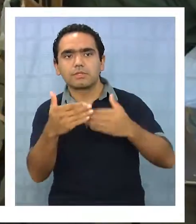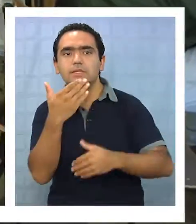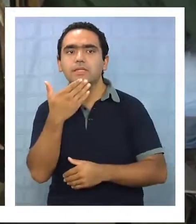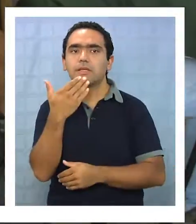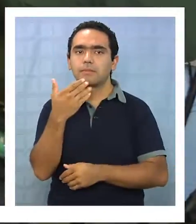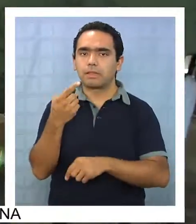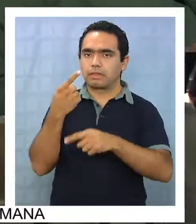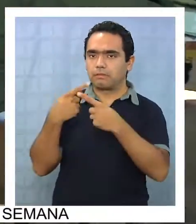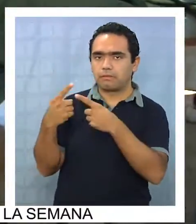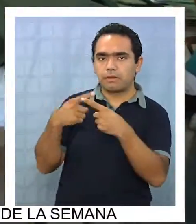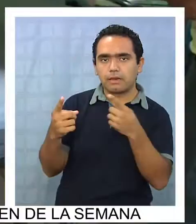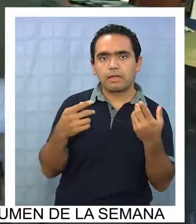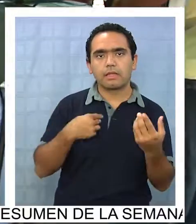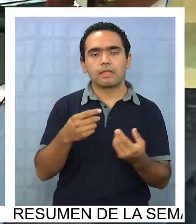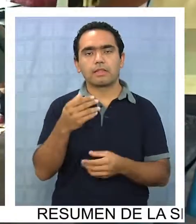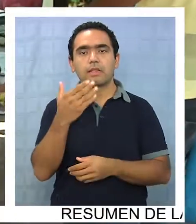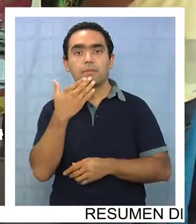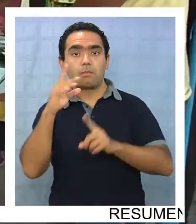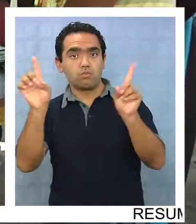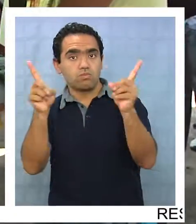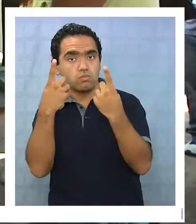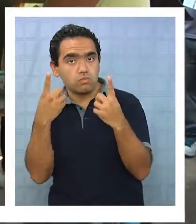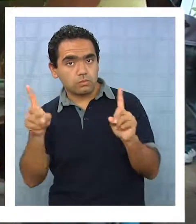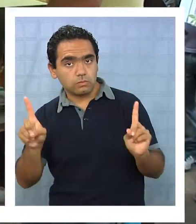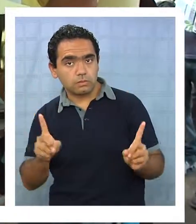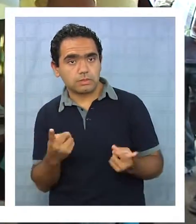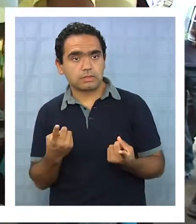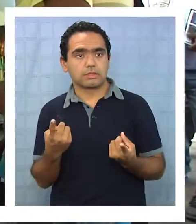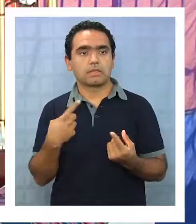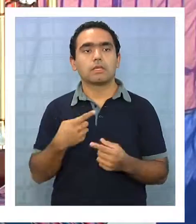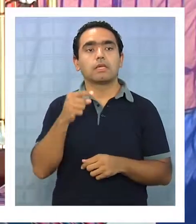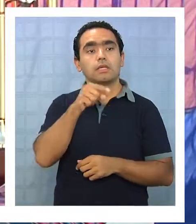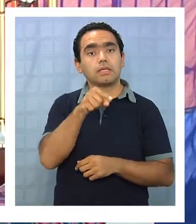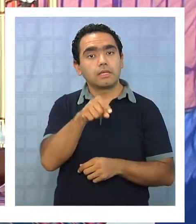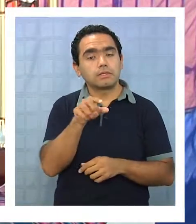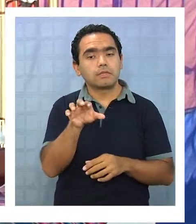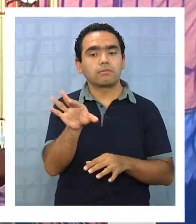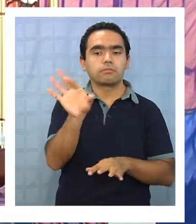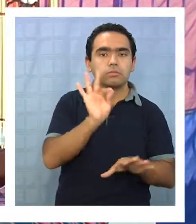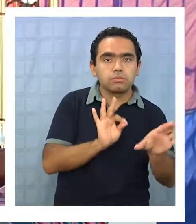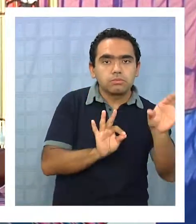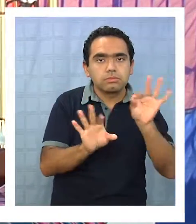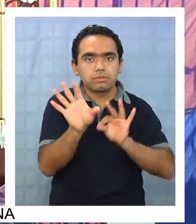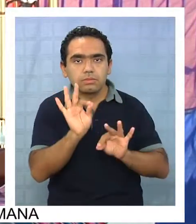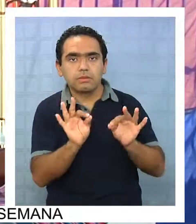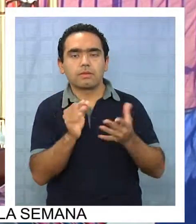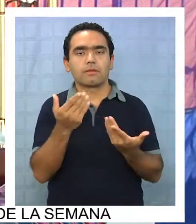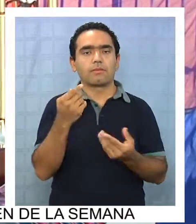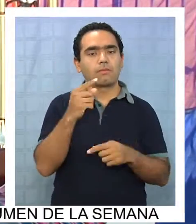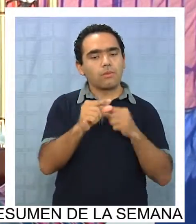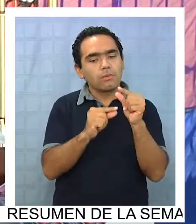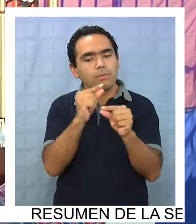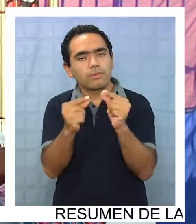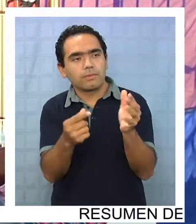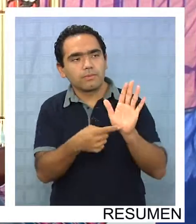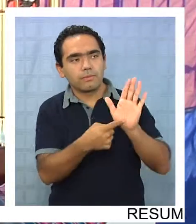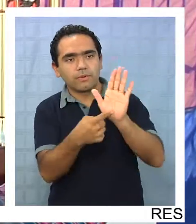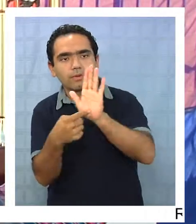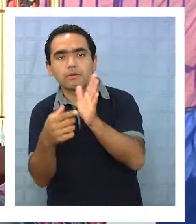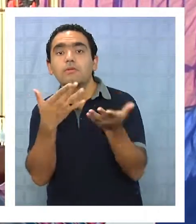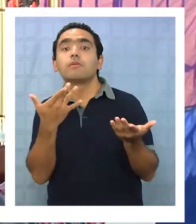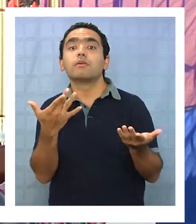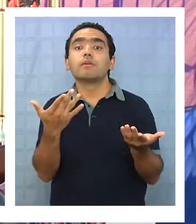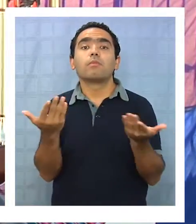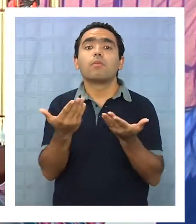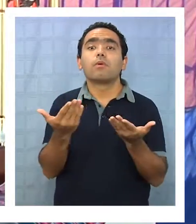sicure, también está la parte de música, entonces, y así vamos rescatando de a poco, pero ¿cómo rescatamos? Con la presencia, con la